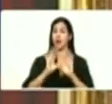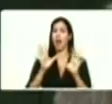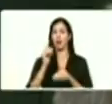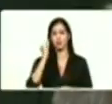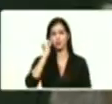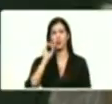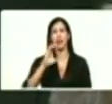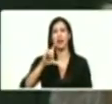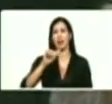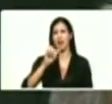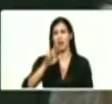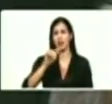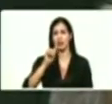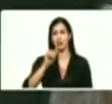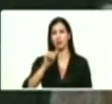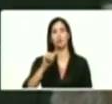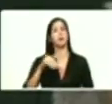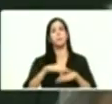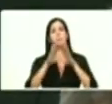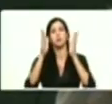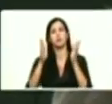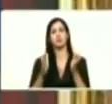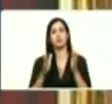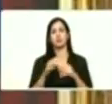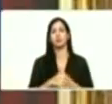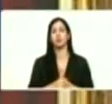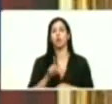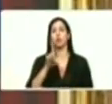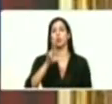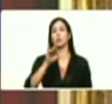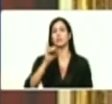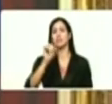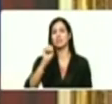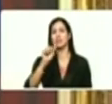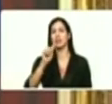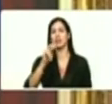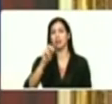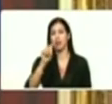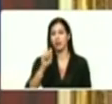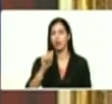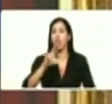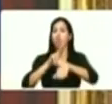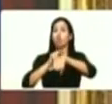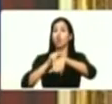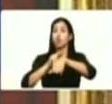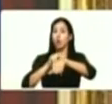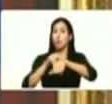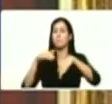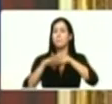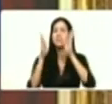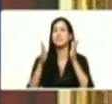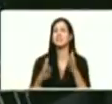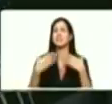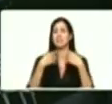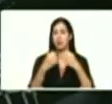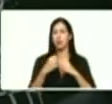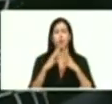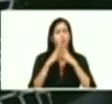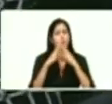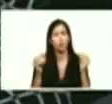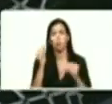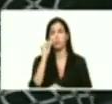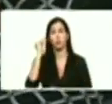de pueblos indígenas la ministra Luisana Melo doctora médica ministra de salud y todos compañeros